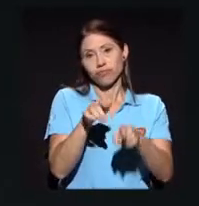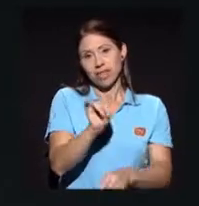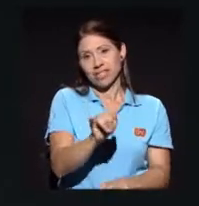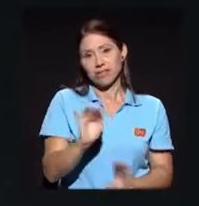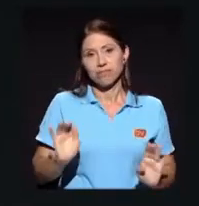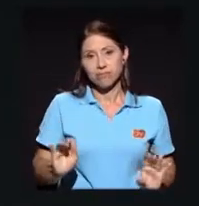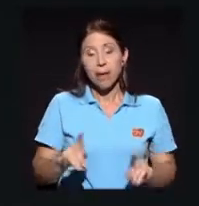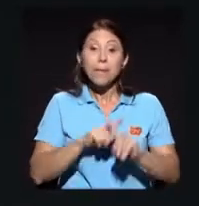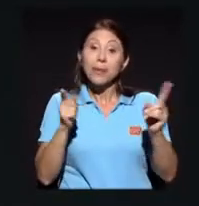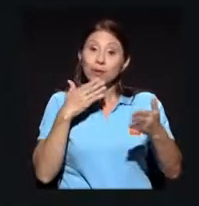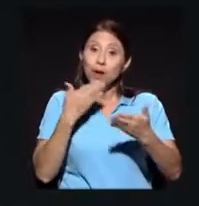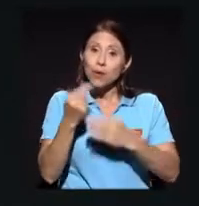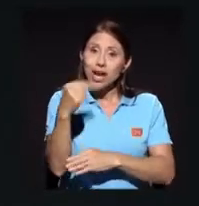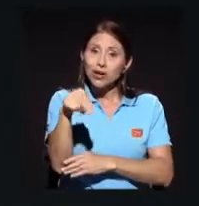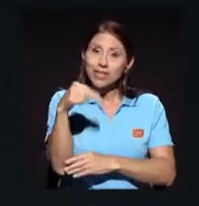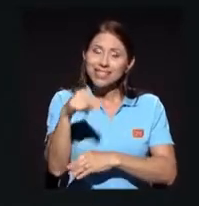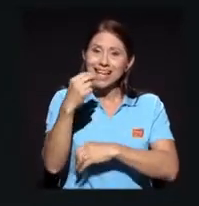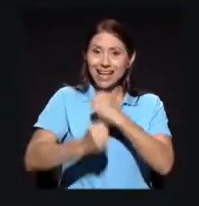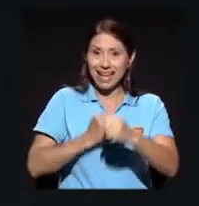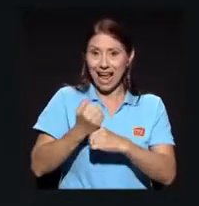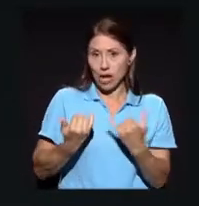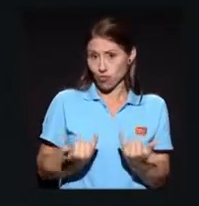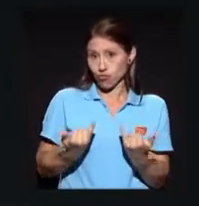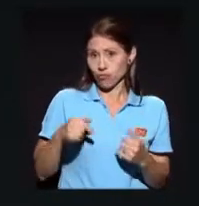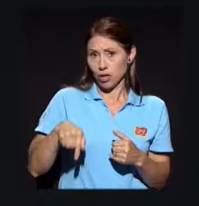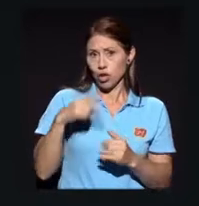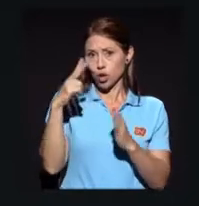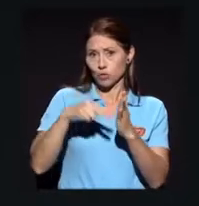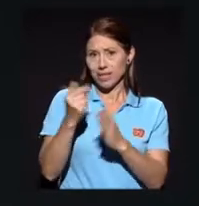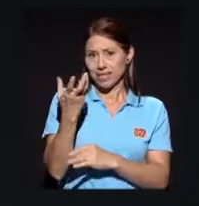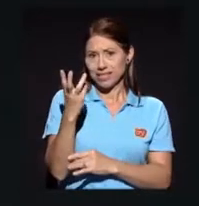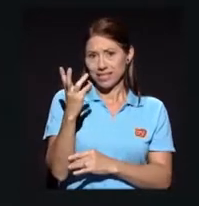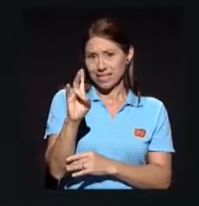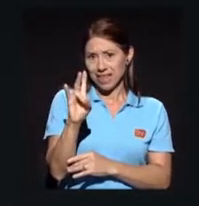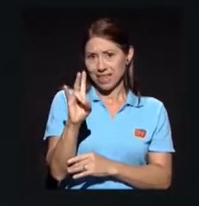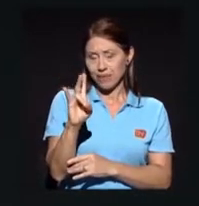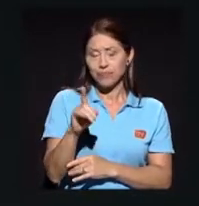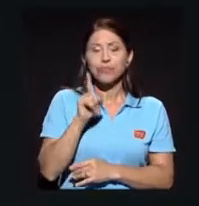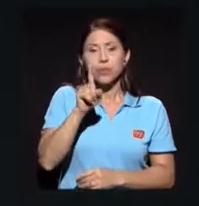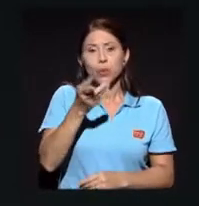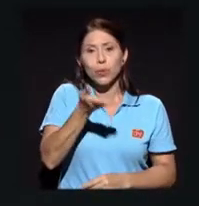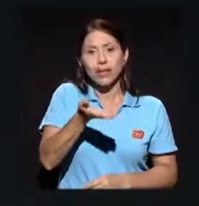la buena noticia es que en 2017 una de las cosas